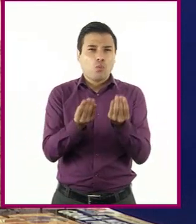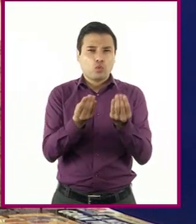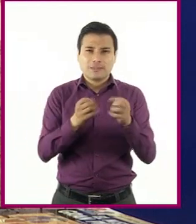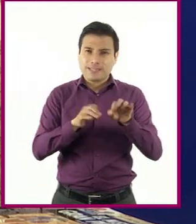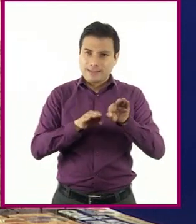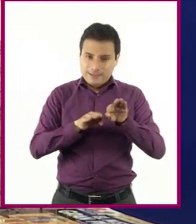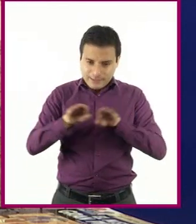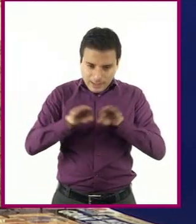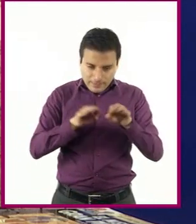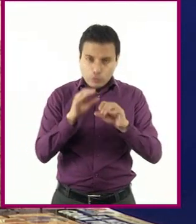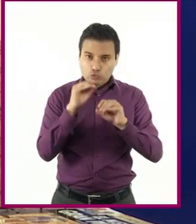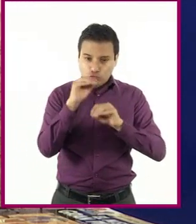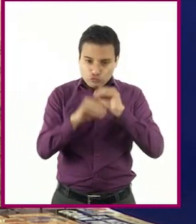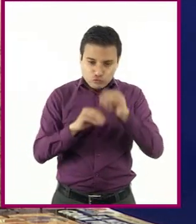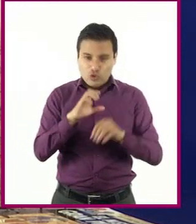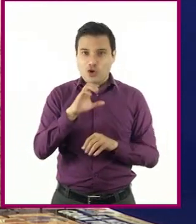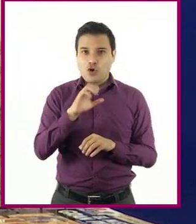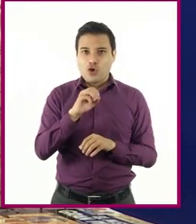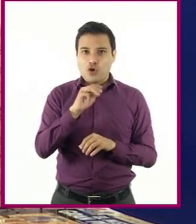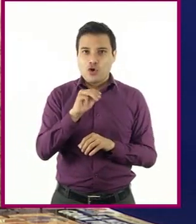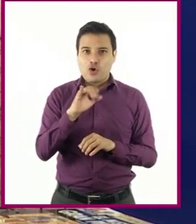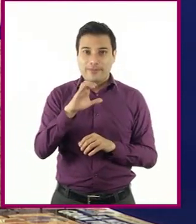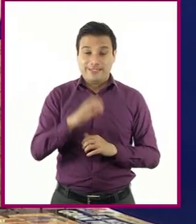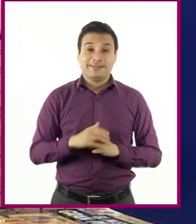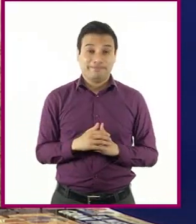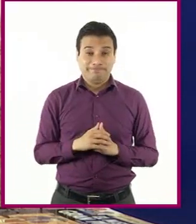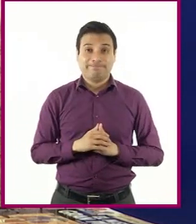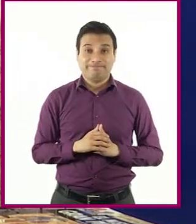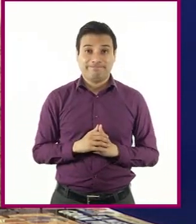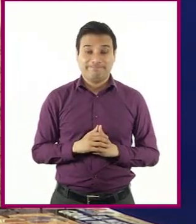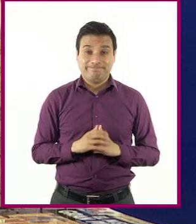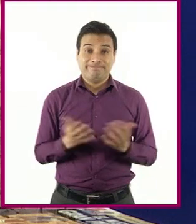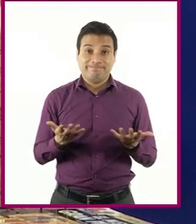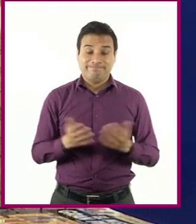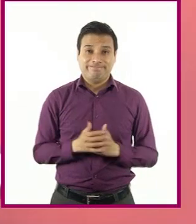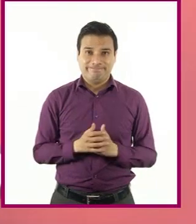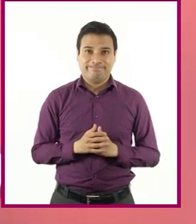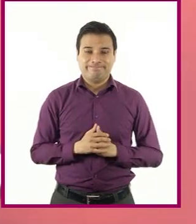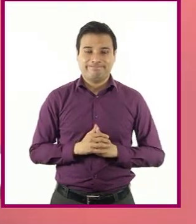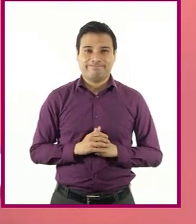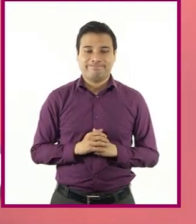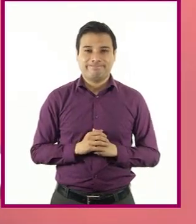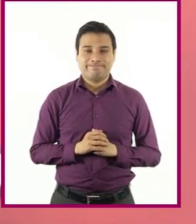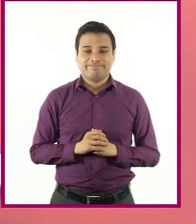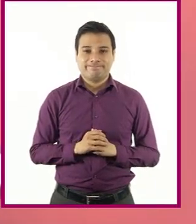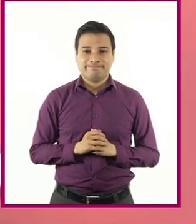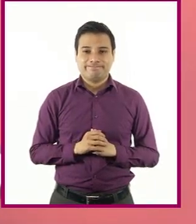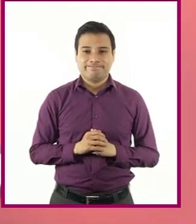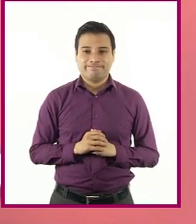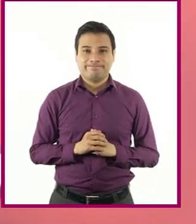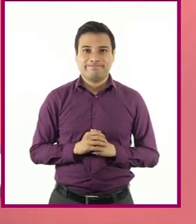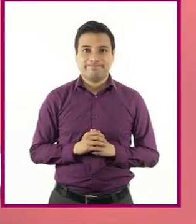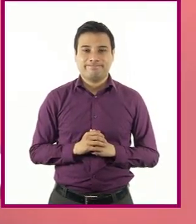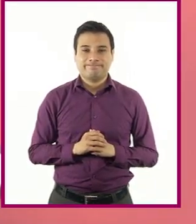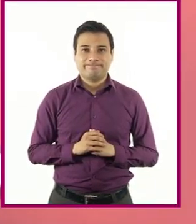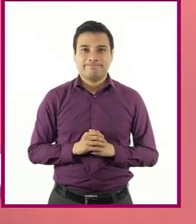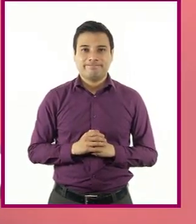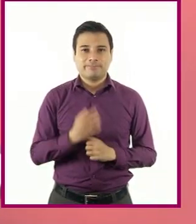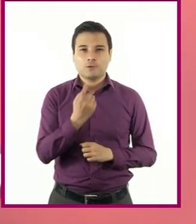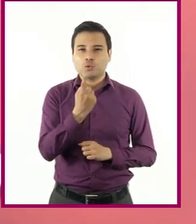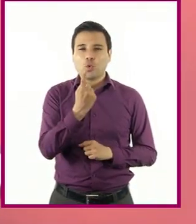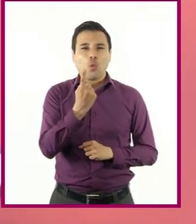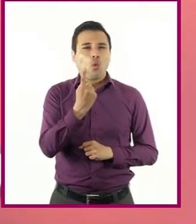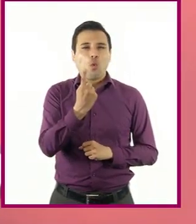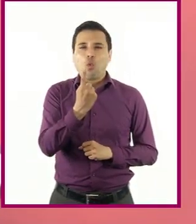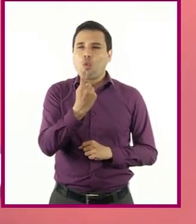pero cada día nacen nuevas ideas y necesidades que las historietas van a contar. ¿Cuál es el ingrediente